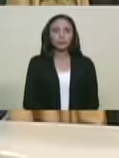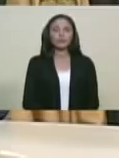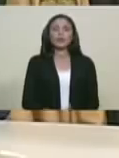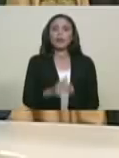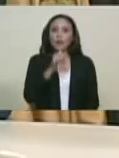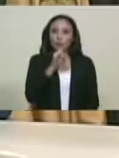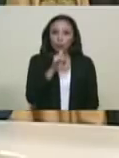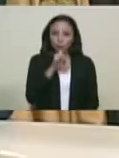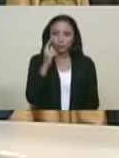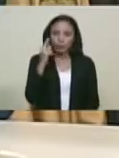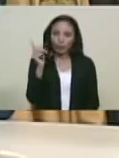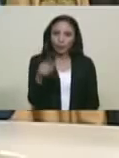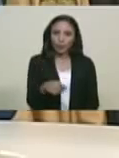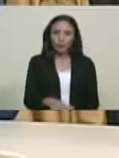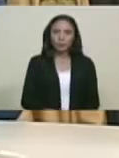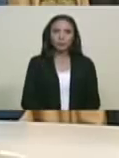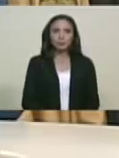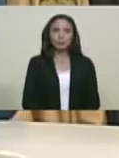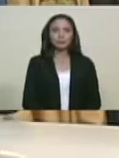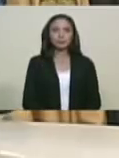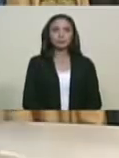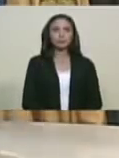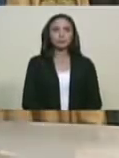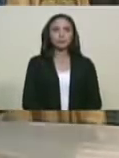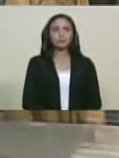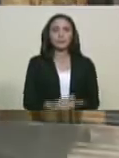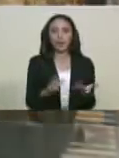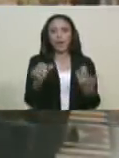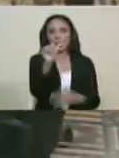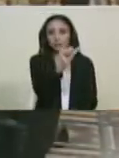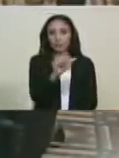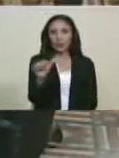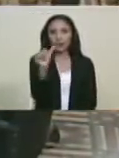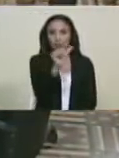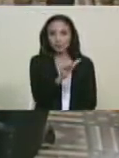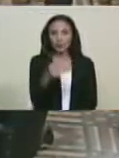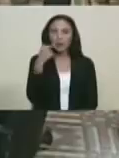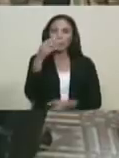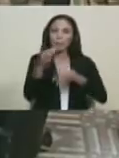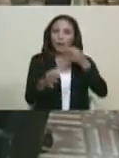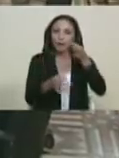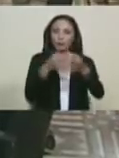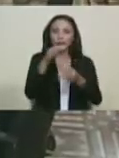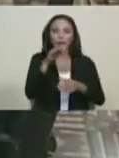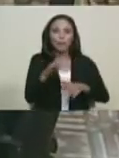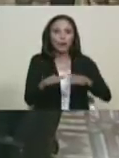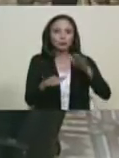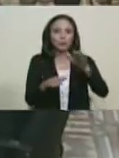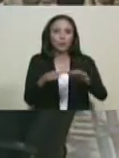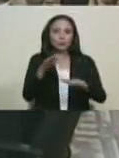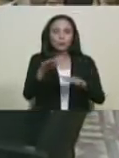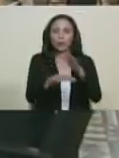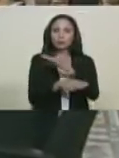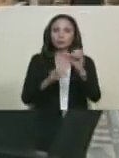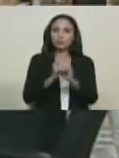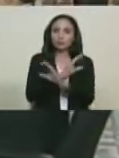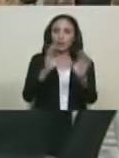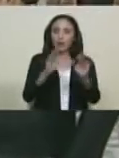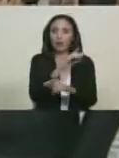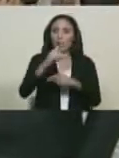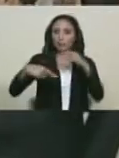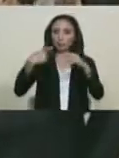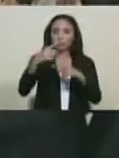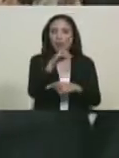anunciar ya en el transcurso de esta semana explicaremos los detalles y a partir del 20